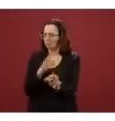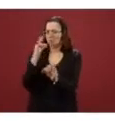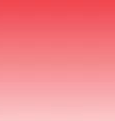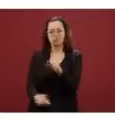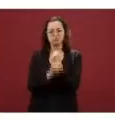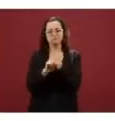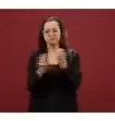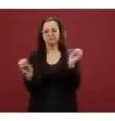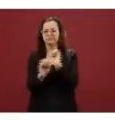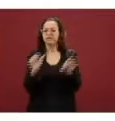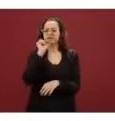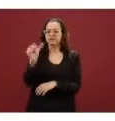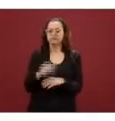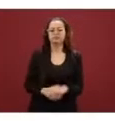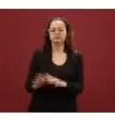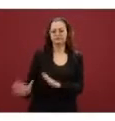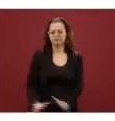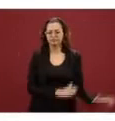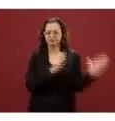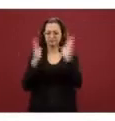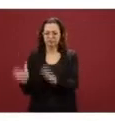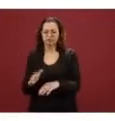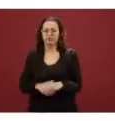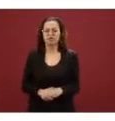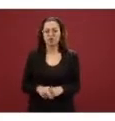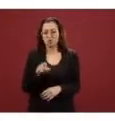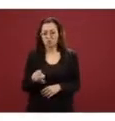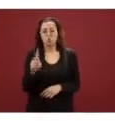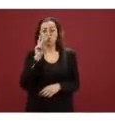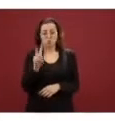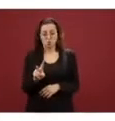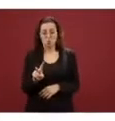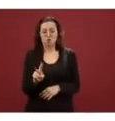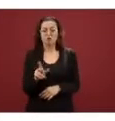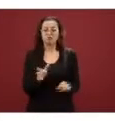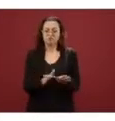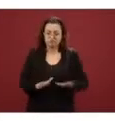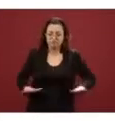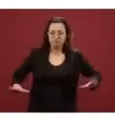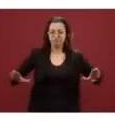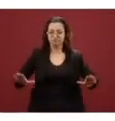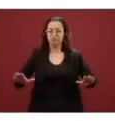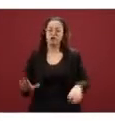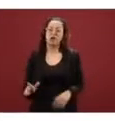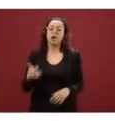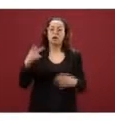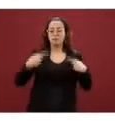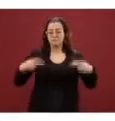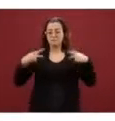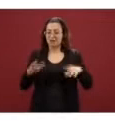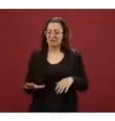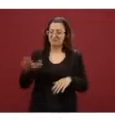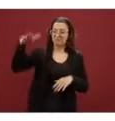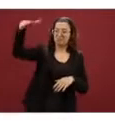favor. El eje troncal de llegadas y salidas, esas supervialidades que van hacia un piso superior e inferior donde los pasajeros descienden